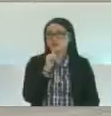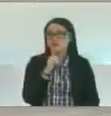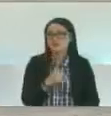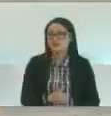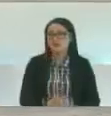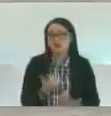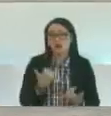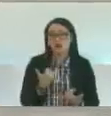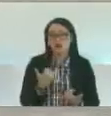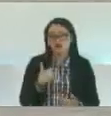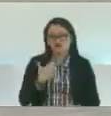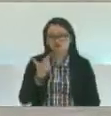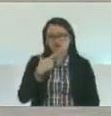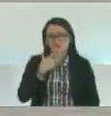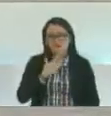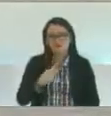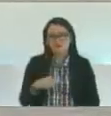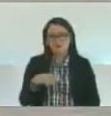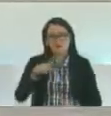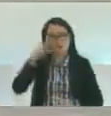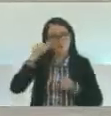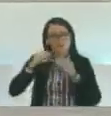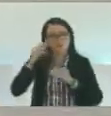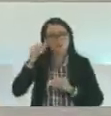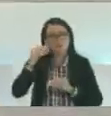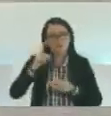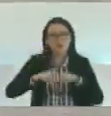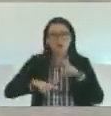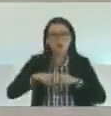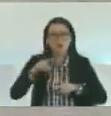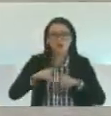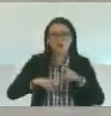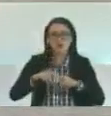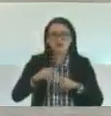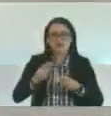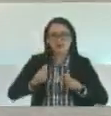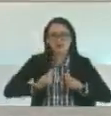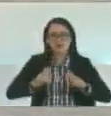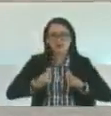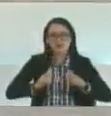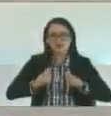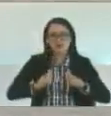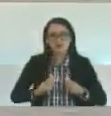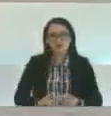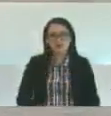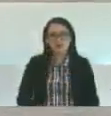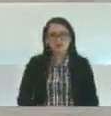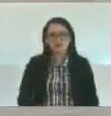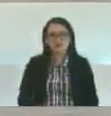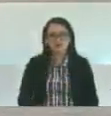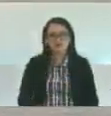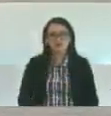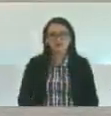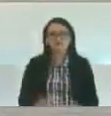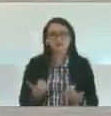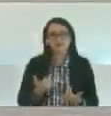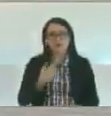Hoy soy un presidente que ha aprendido las lecciones de la vida. Puedo